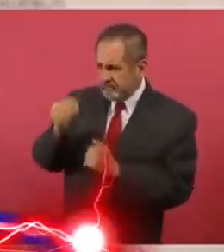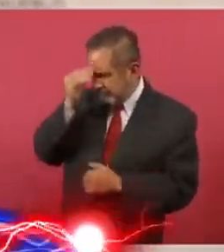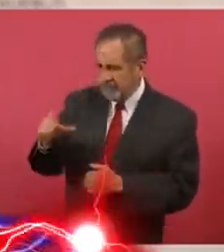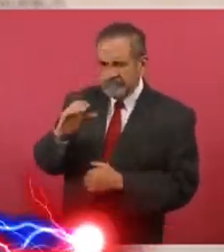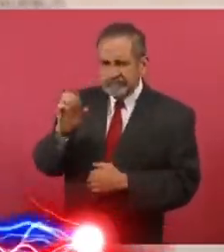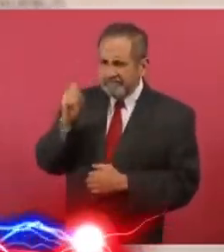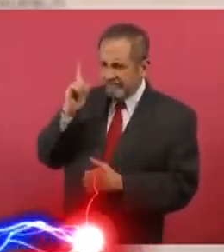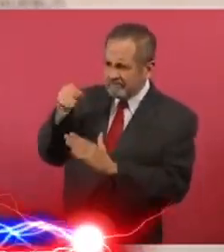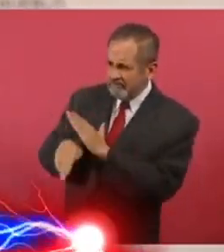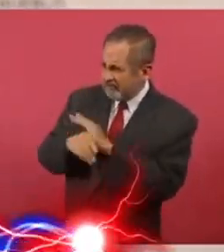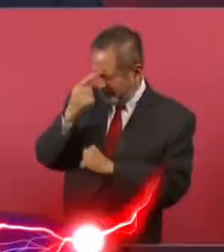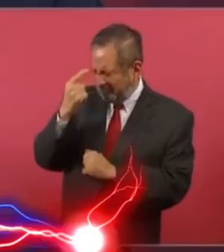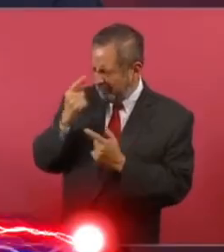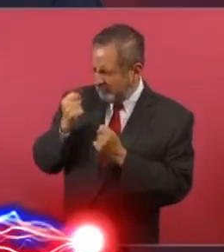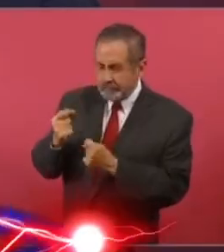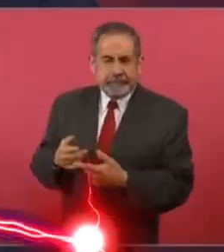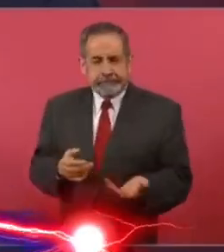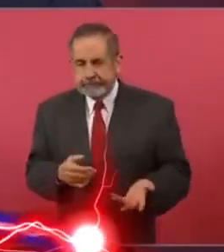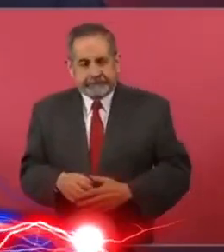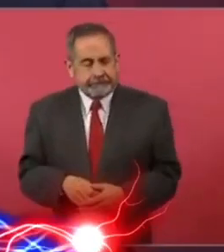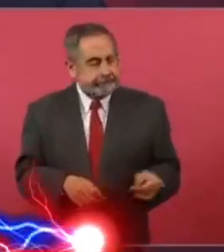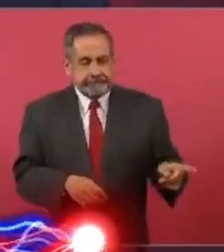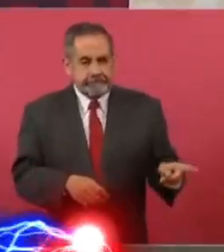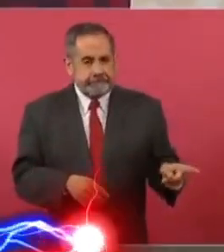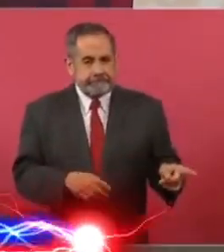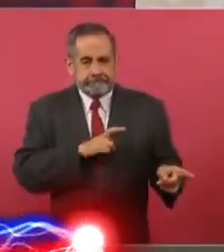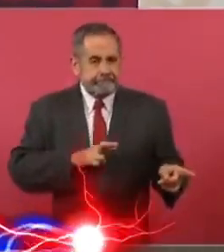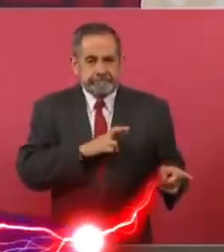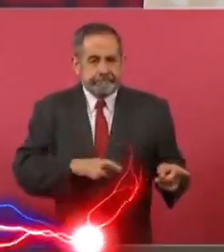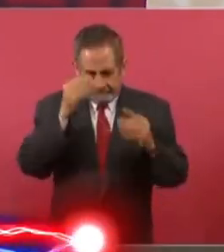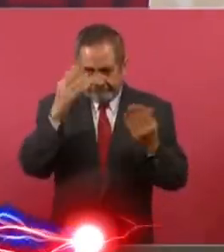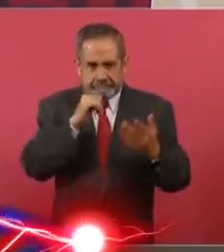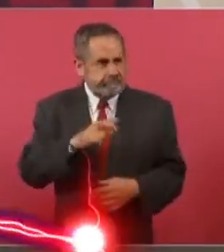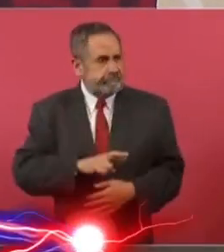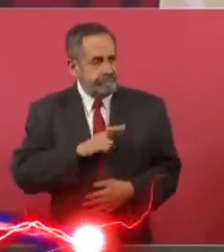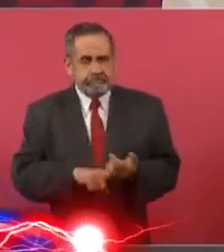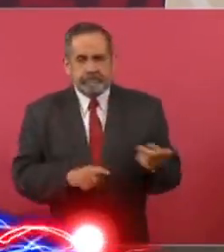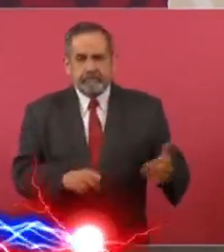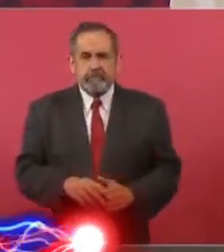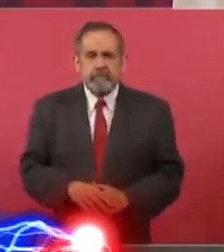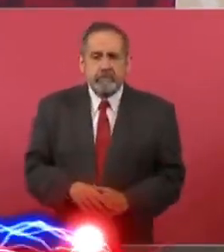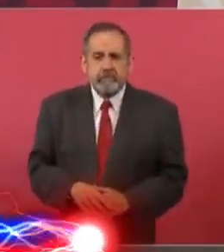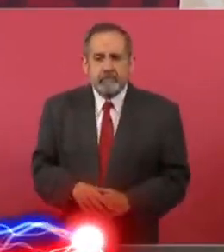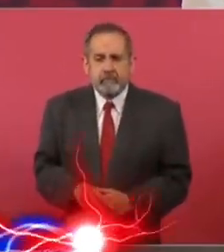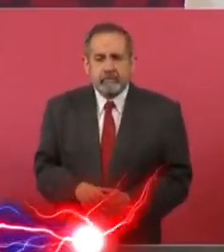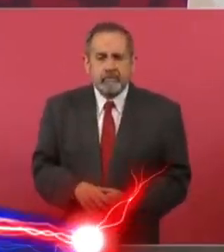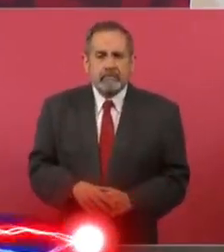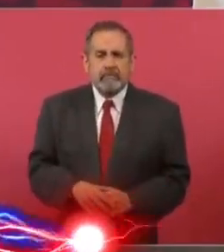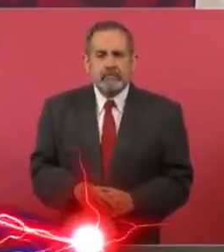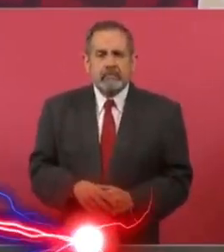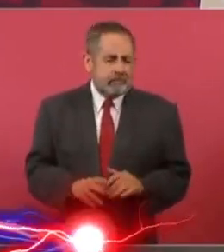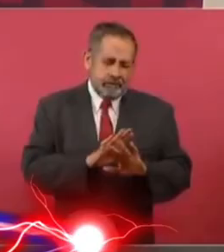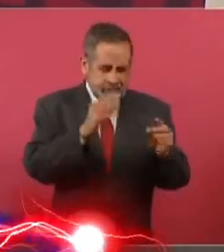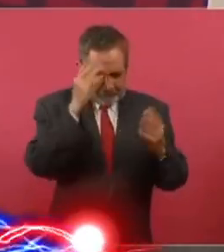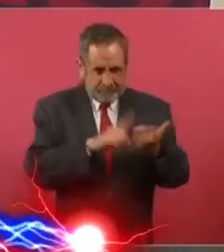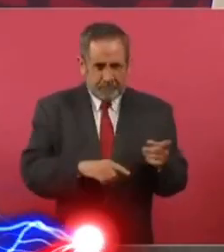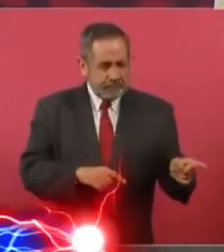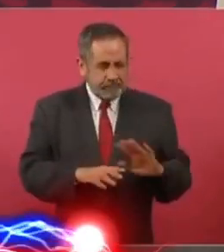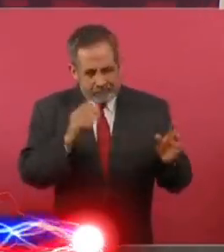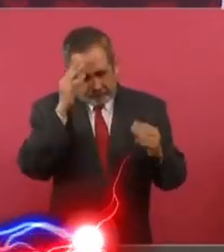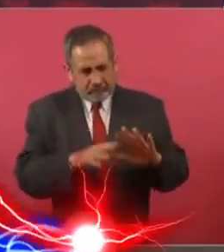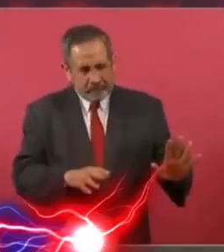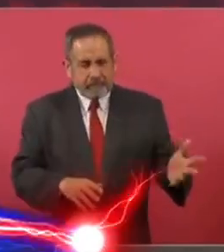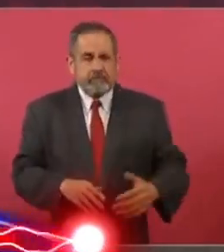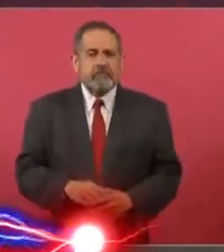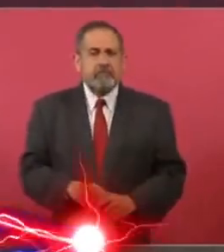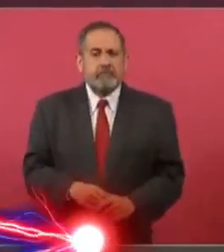la Comisión Federal de Electricidad. No lo superan. ¿Cómo es la canción de firme? Ya superan. Ahorita la vamos a poner otra vez. Está